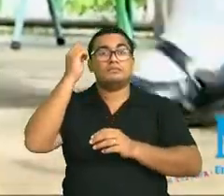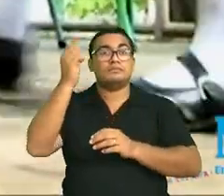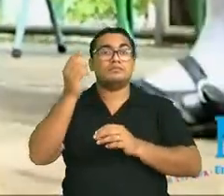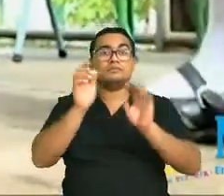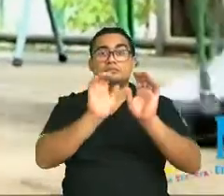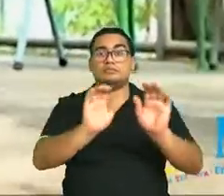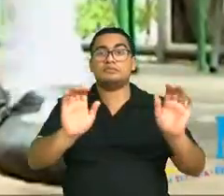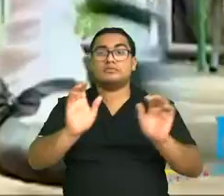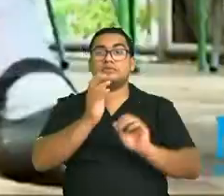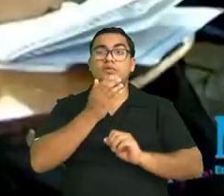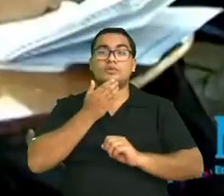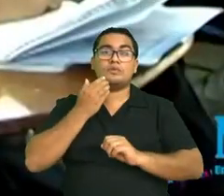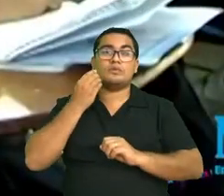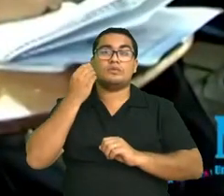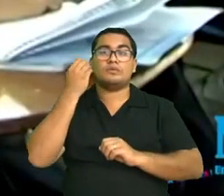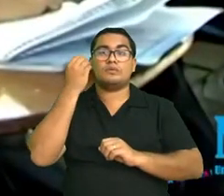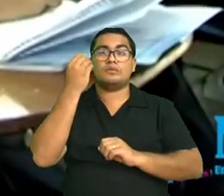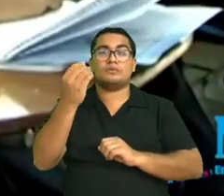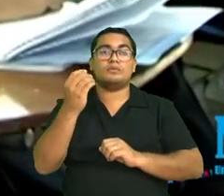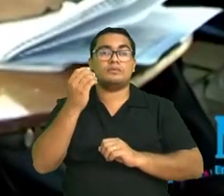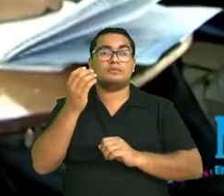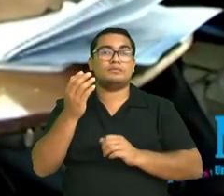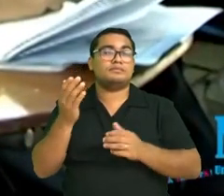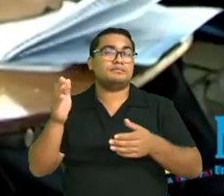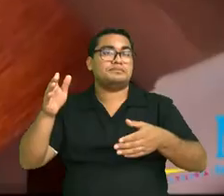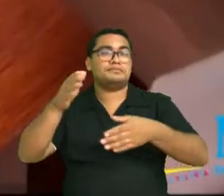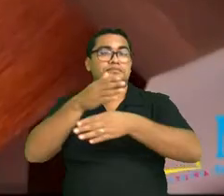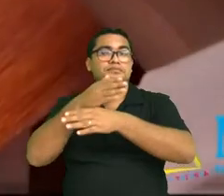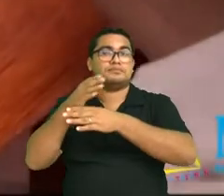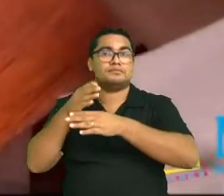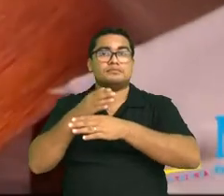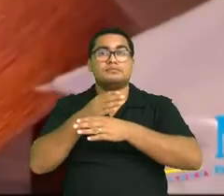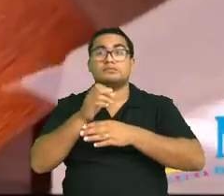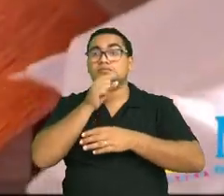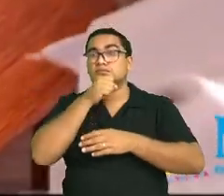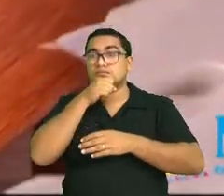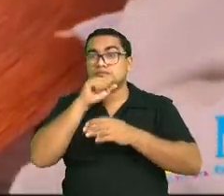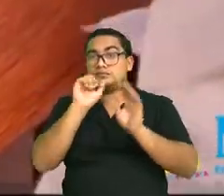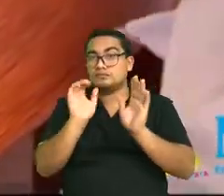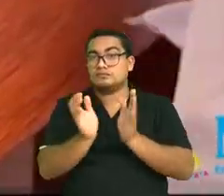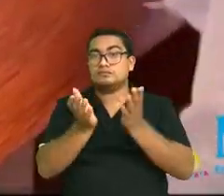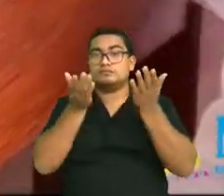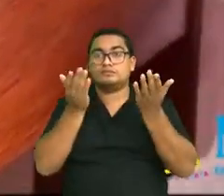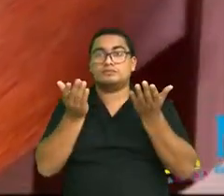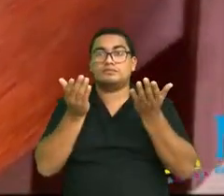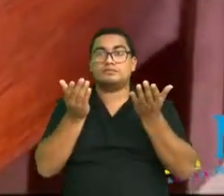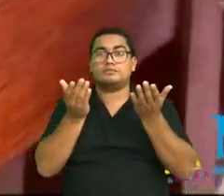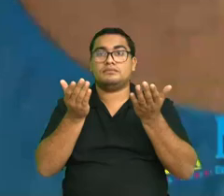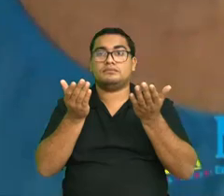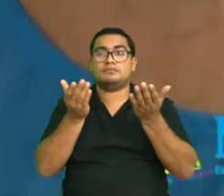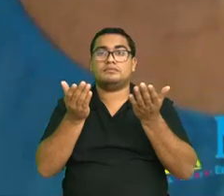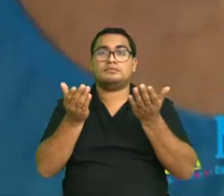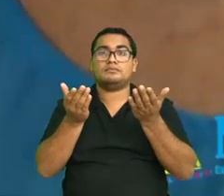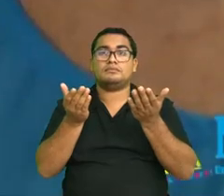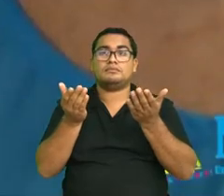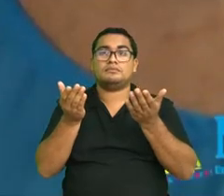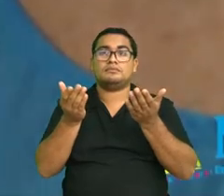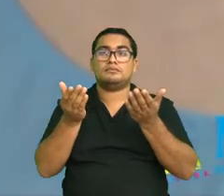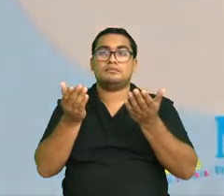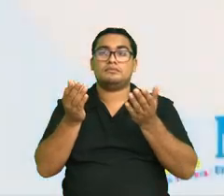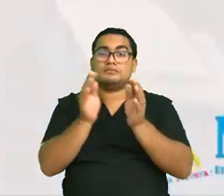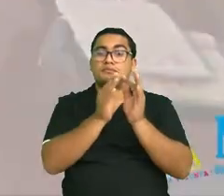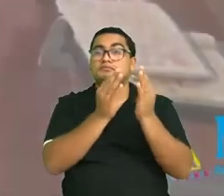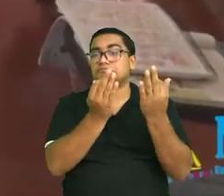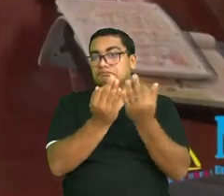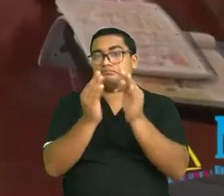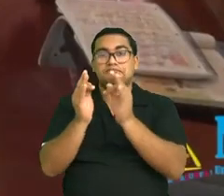de la juventud, de los adolescentes y pues de los adultos mayores, ¿verdad?, que, claro que son, sí, parte de nuestras